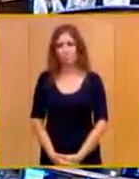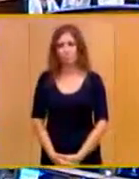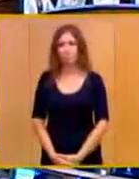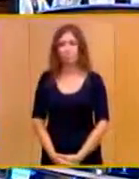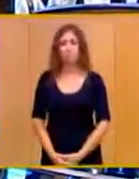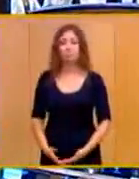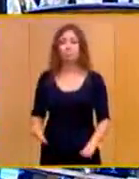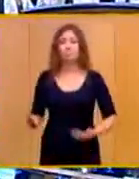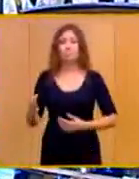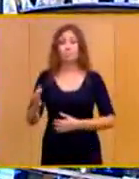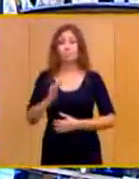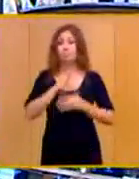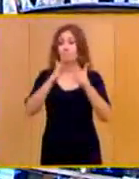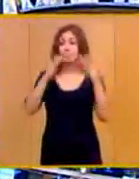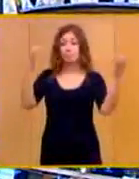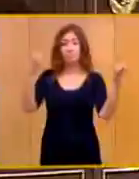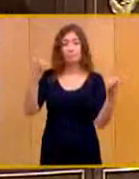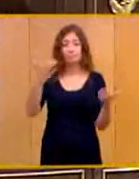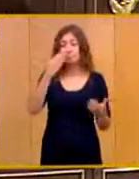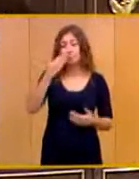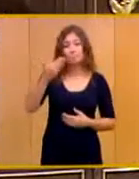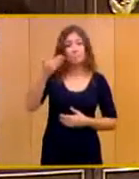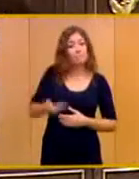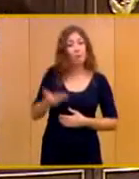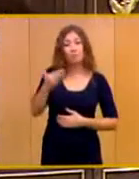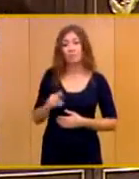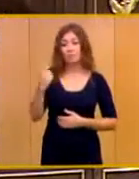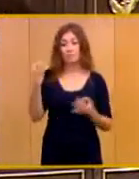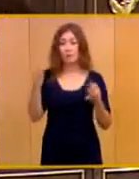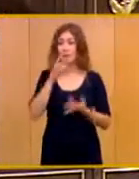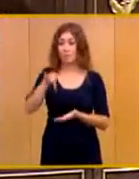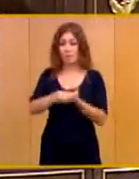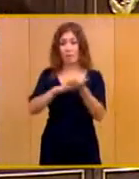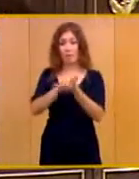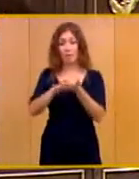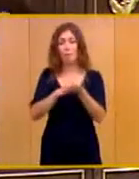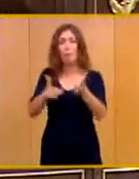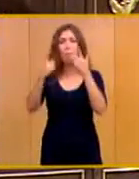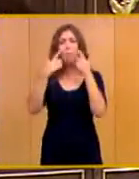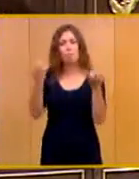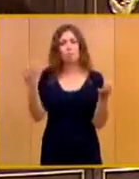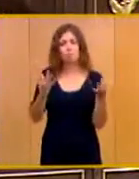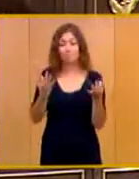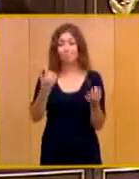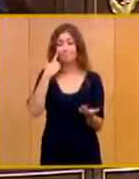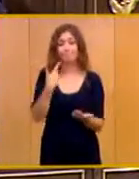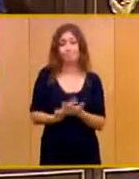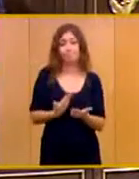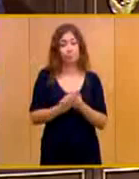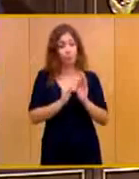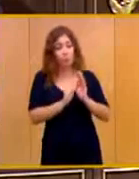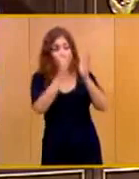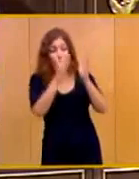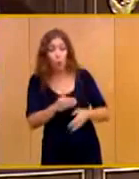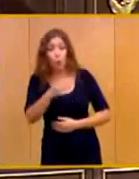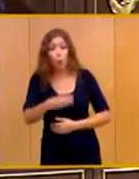Señoría, la lección más inmediata que arroja el asunto que nos ocupa es la confirmación de que en usted no se